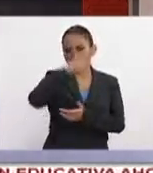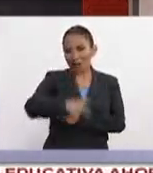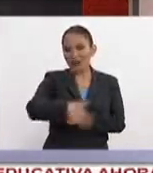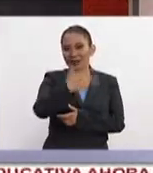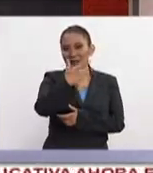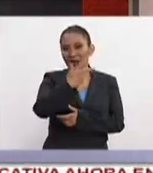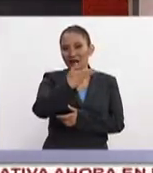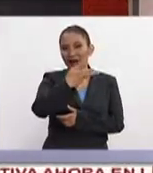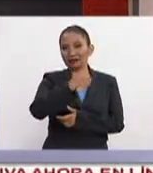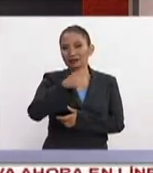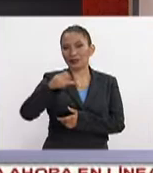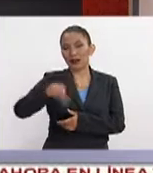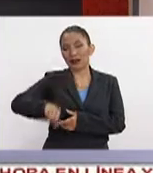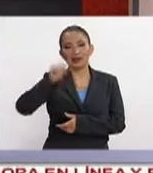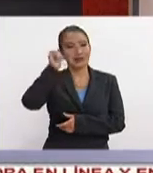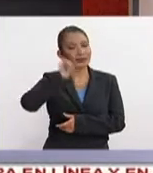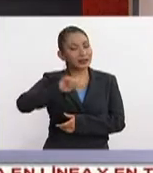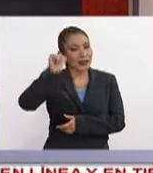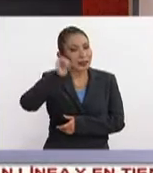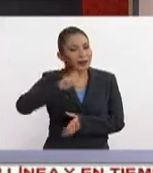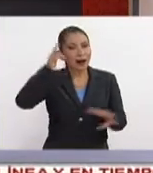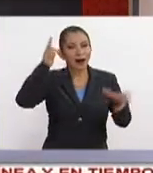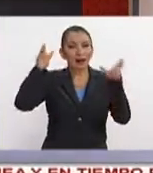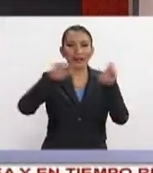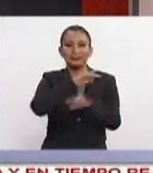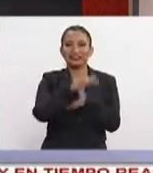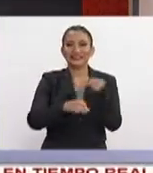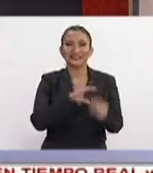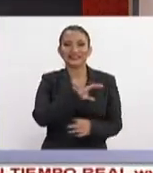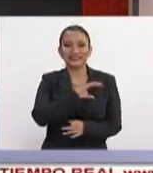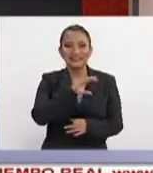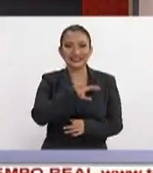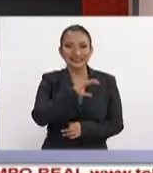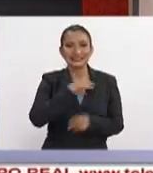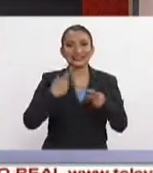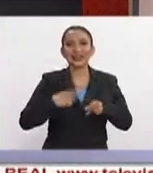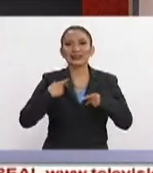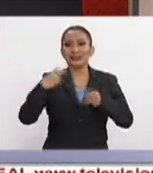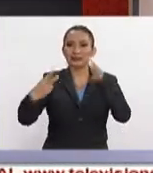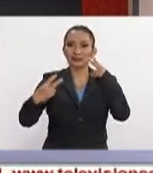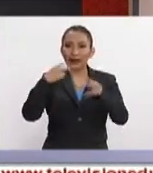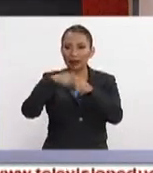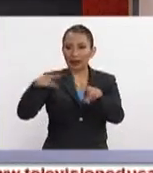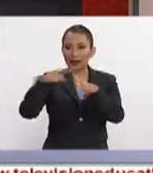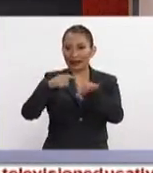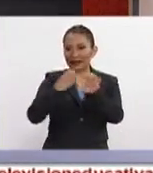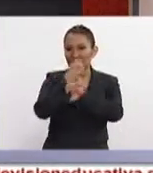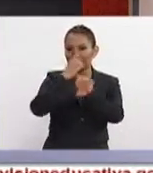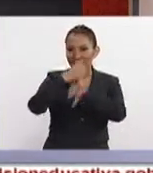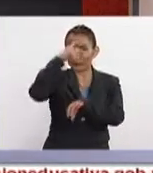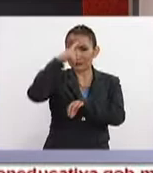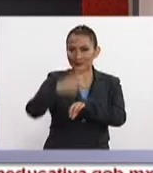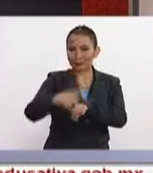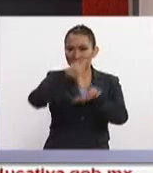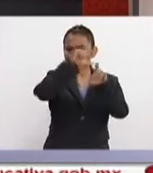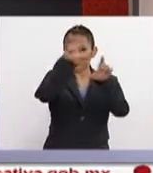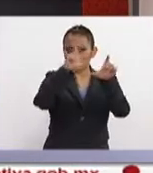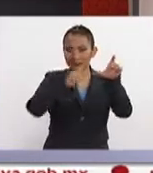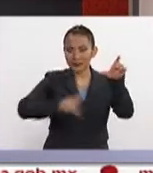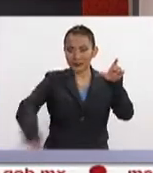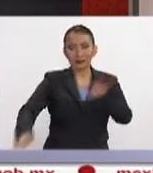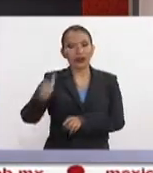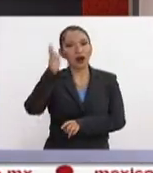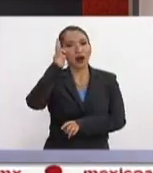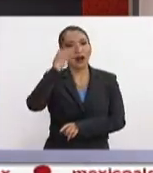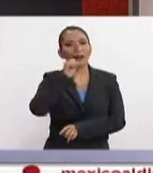13 grados centígrados. Desde aquí, como siempre, un saludo muy afectuoso también a quienes nos están viendo en el interior de la República Mexicana.